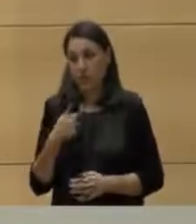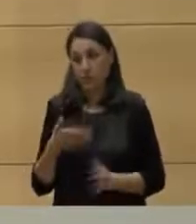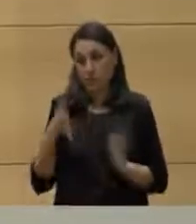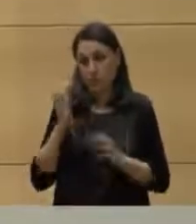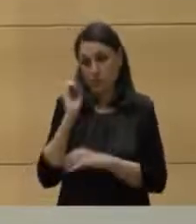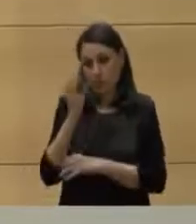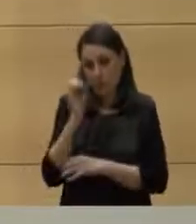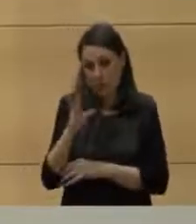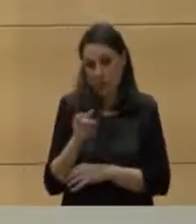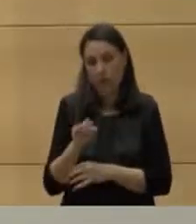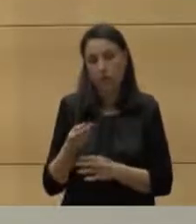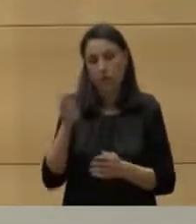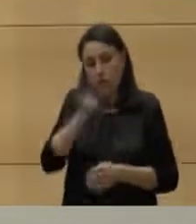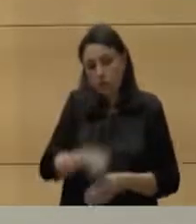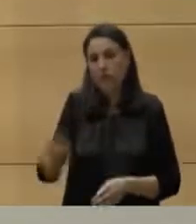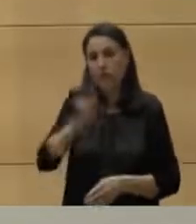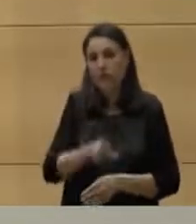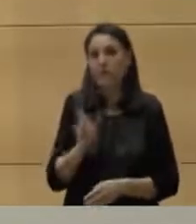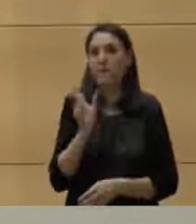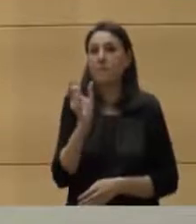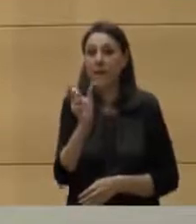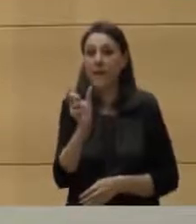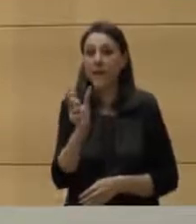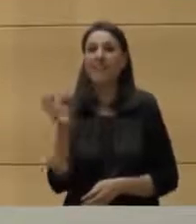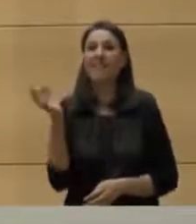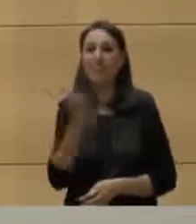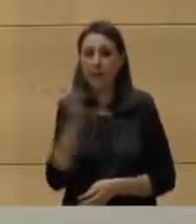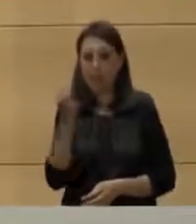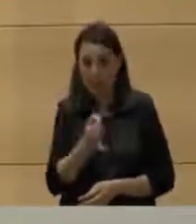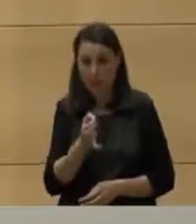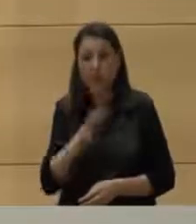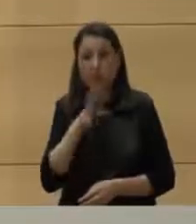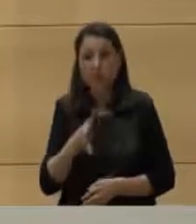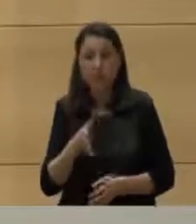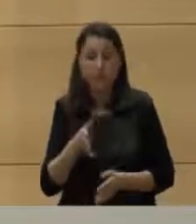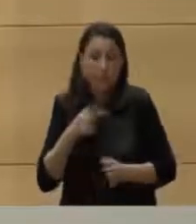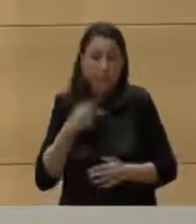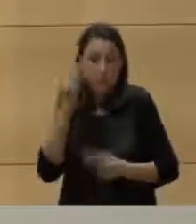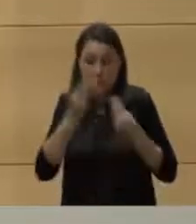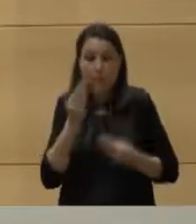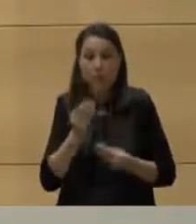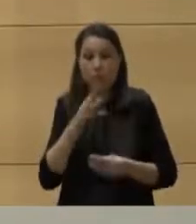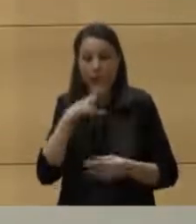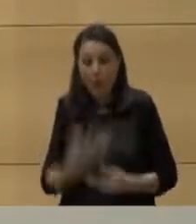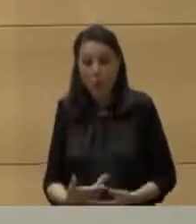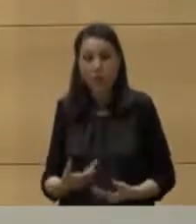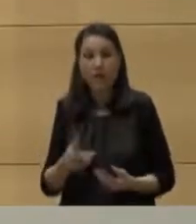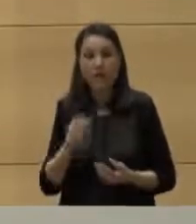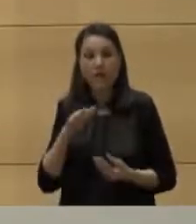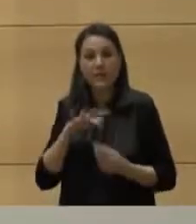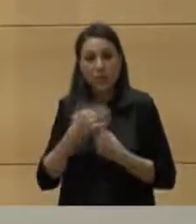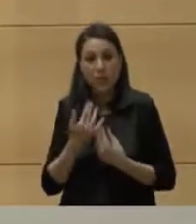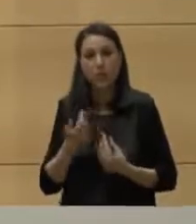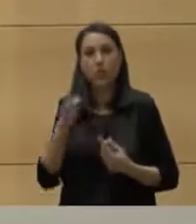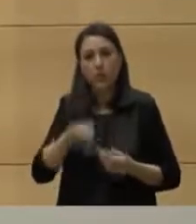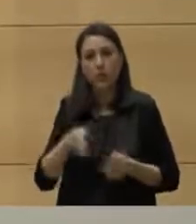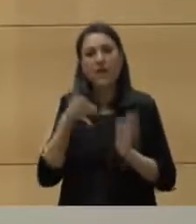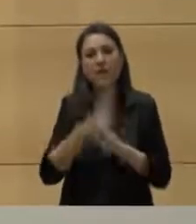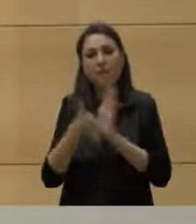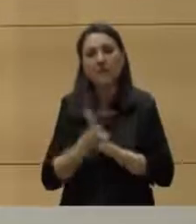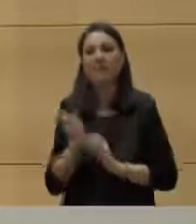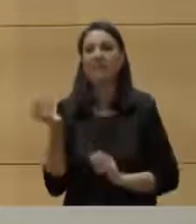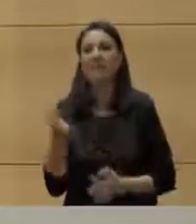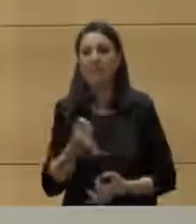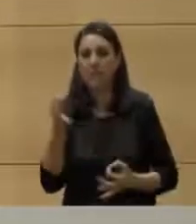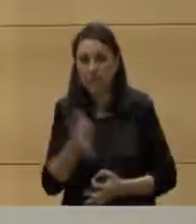quizás excesivamente la palabra deberes, pero creo que en este momento histórico a los ciudadanos también hay que hablarle de deberes y